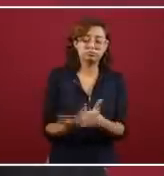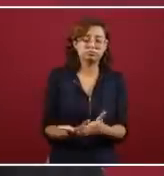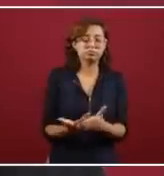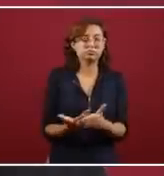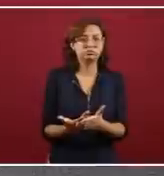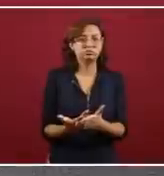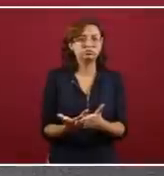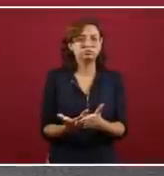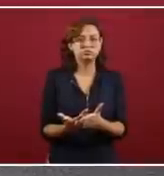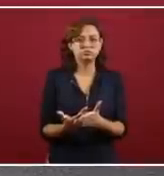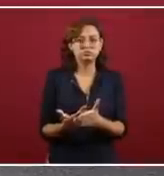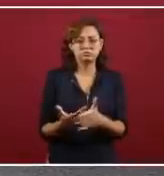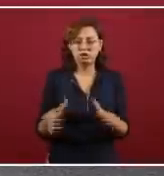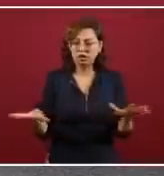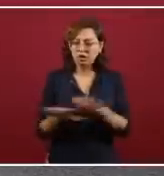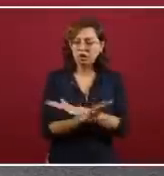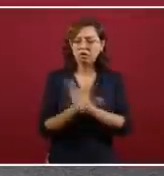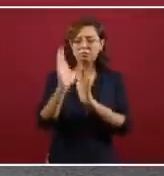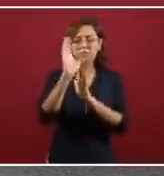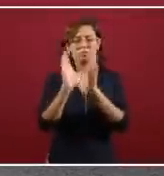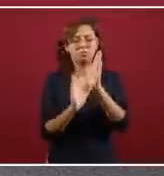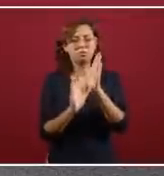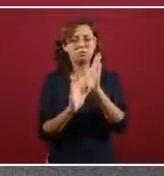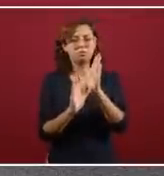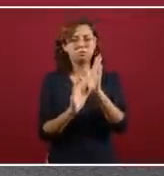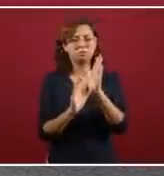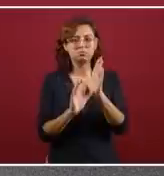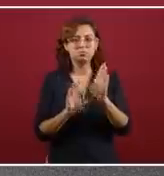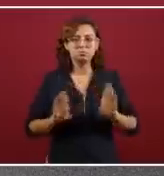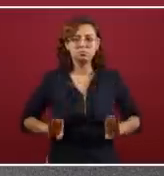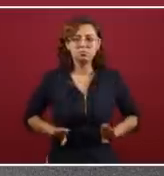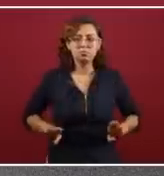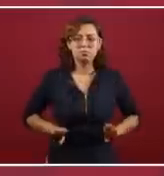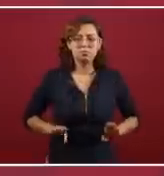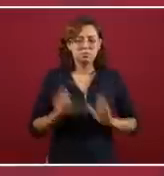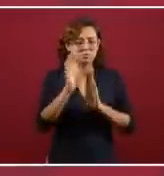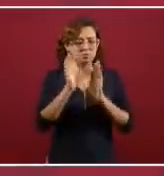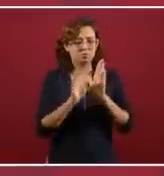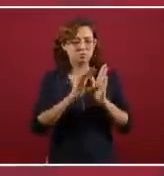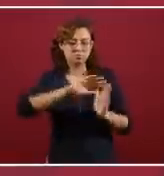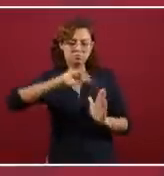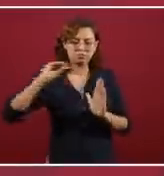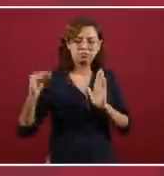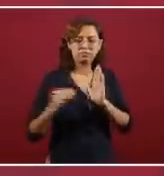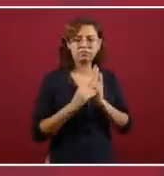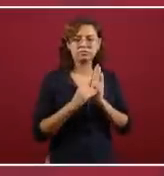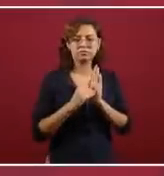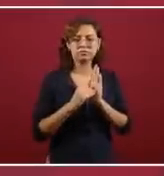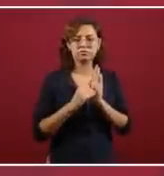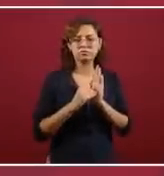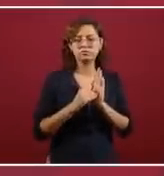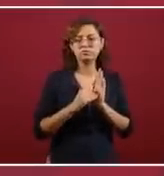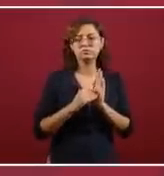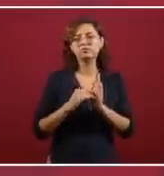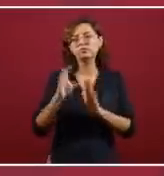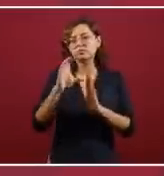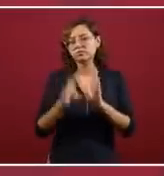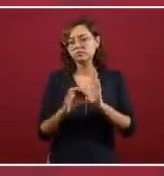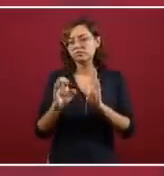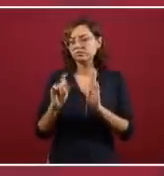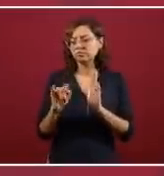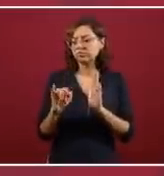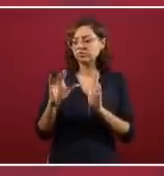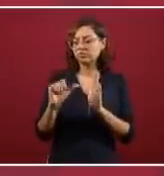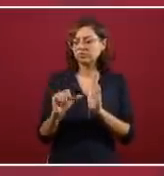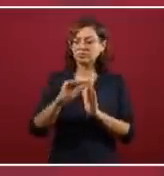establecen en sus códigos de comportamiento, en sus códigos de ética, el que